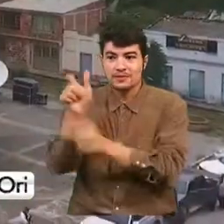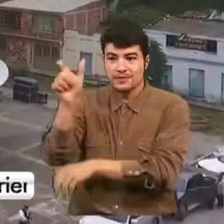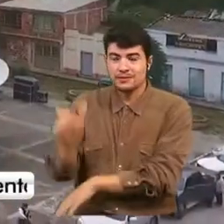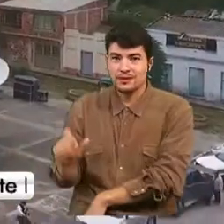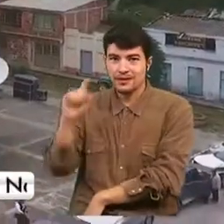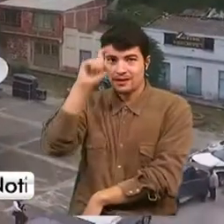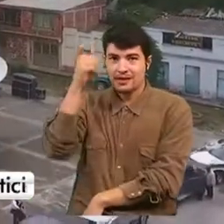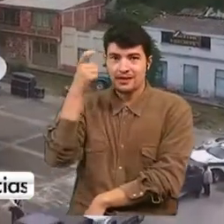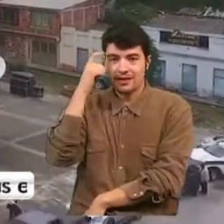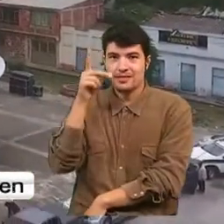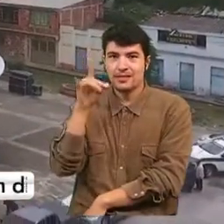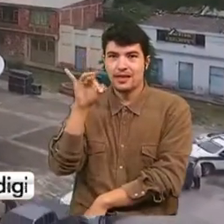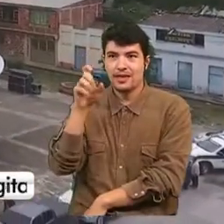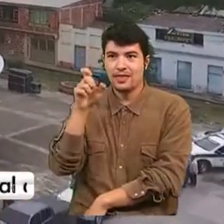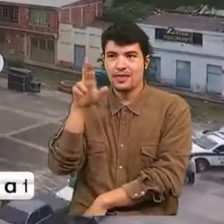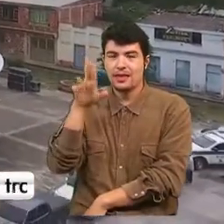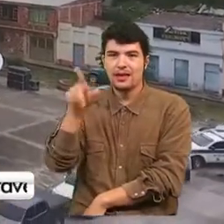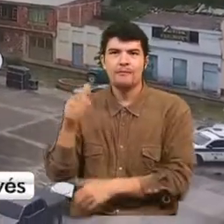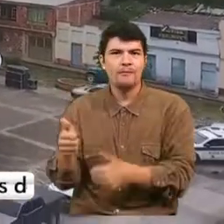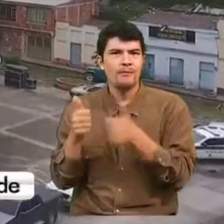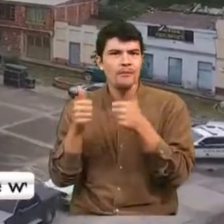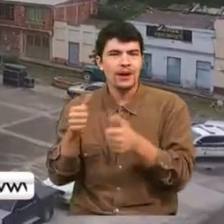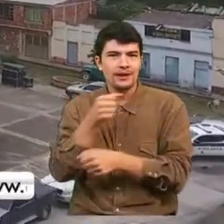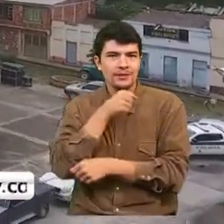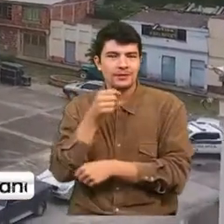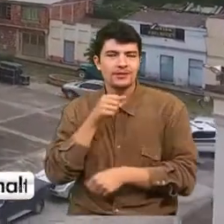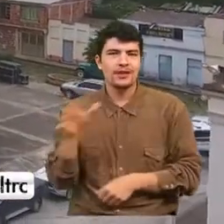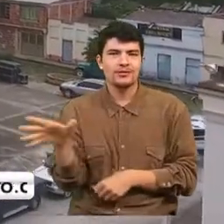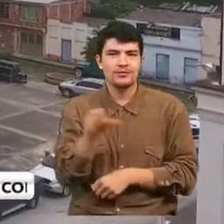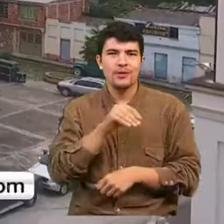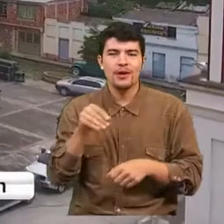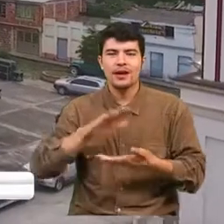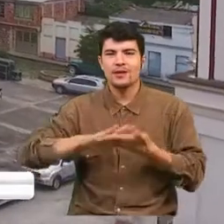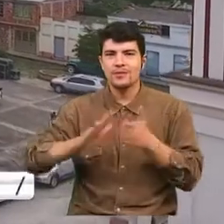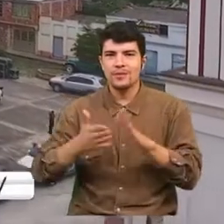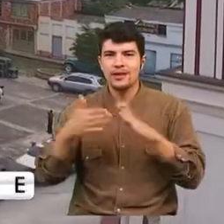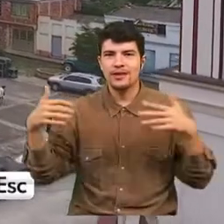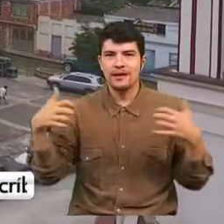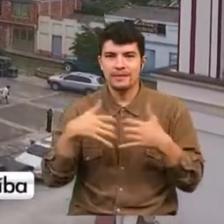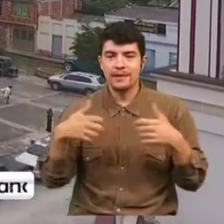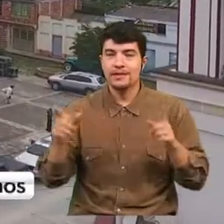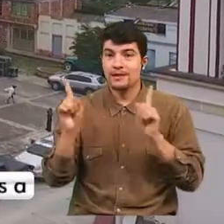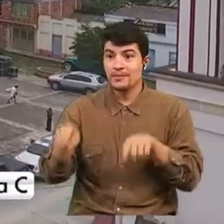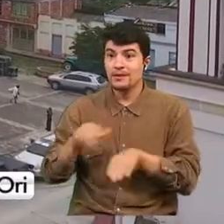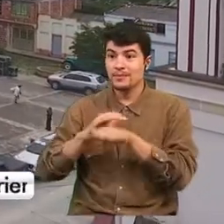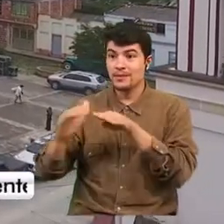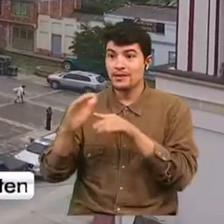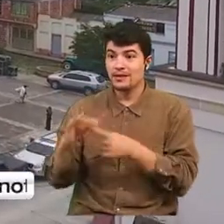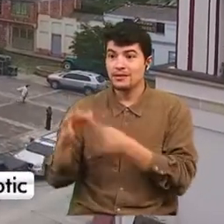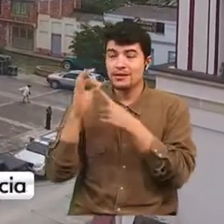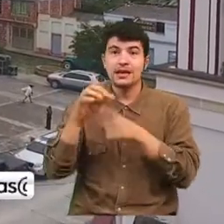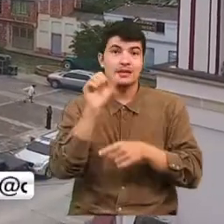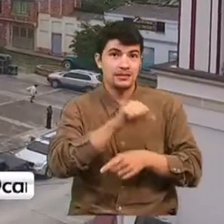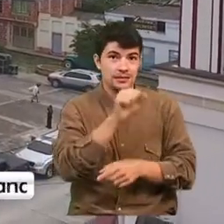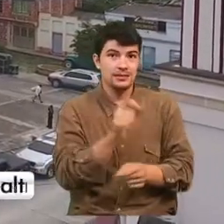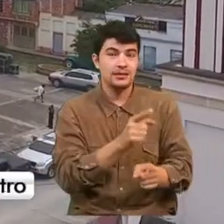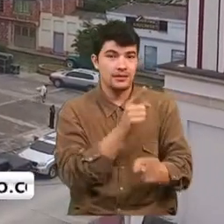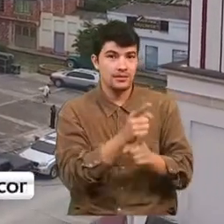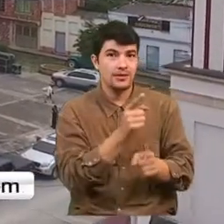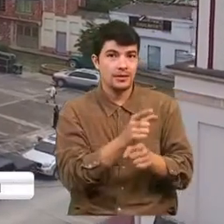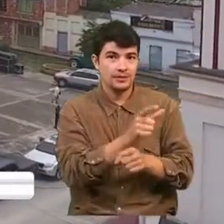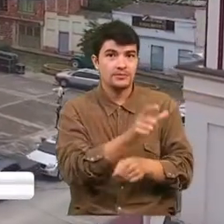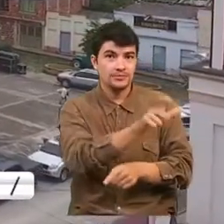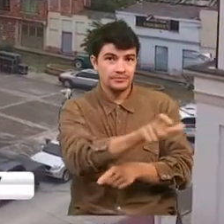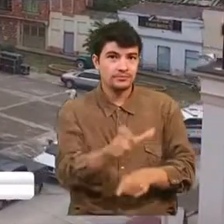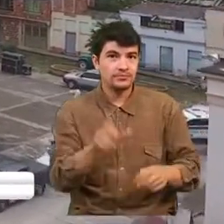gobernador Didier Tavera trayendo muy buenas noticias para toda la provincia de Vélez y también tenemos invitados muy especiales. Así es, María Ángel y televidentes, pues es